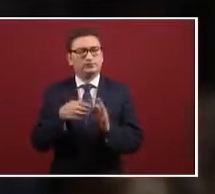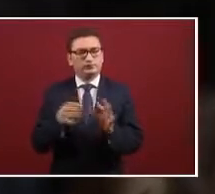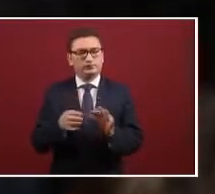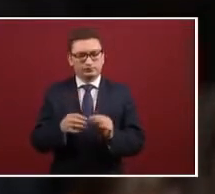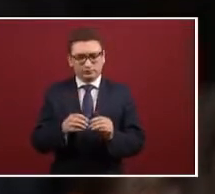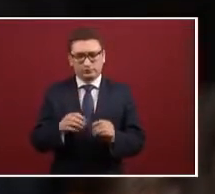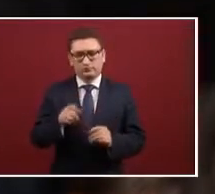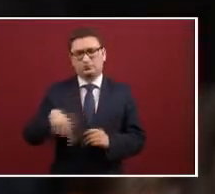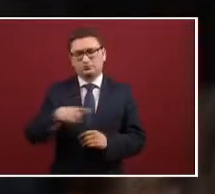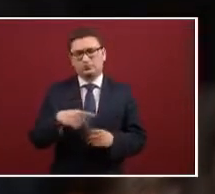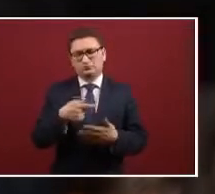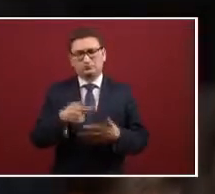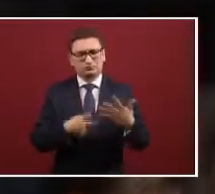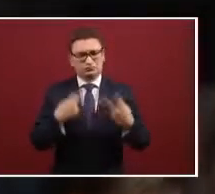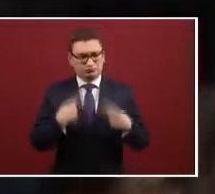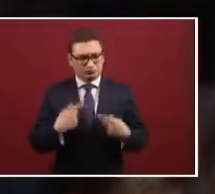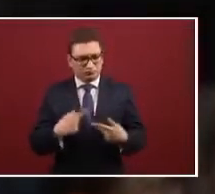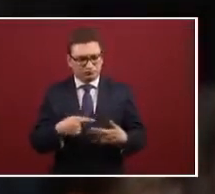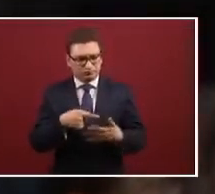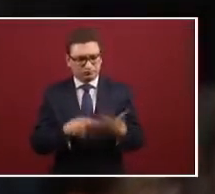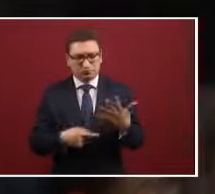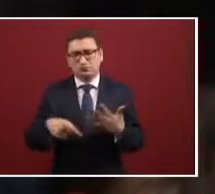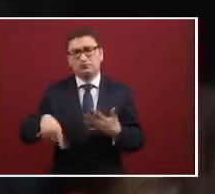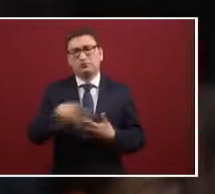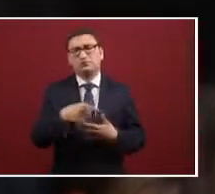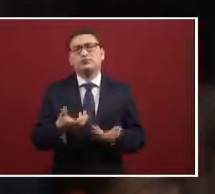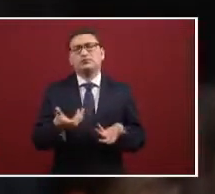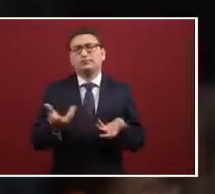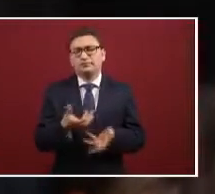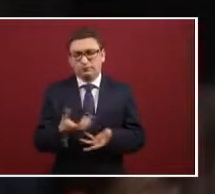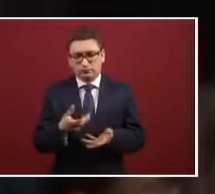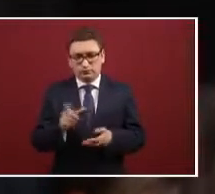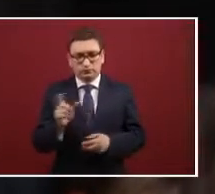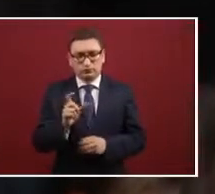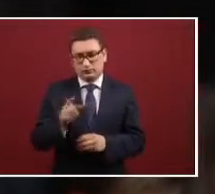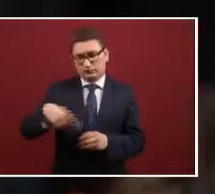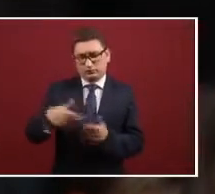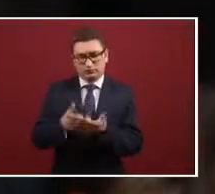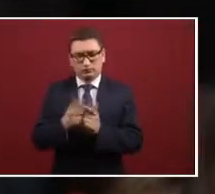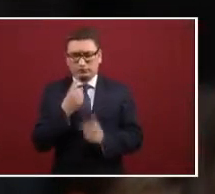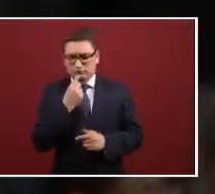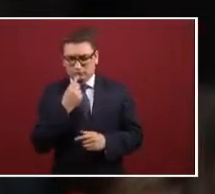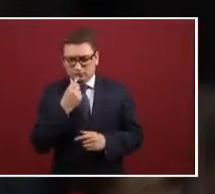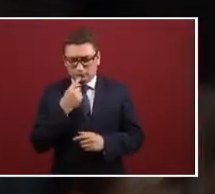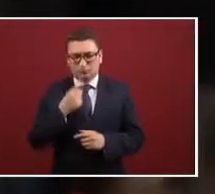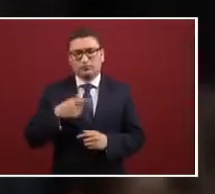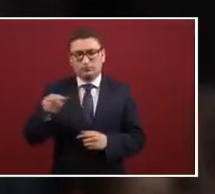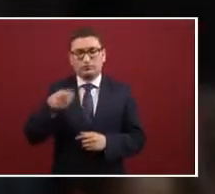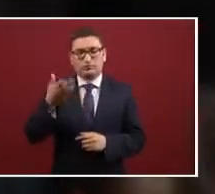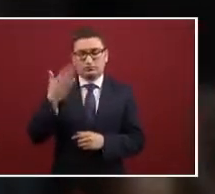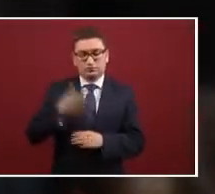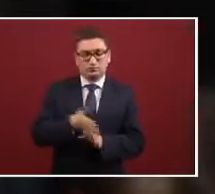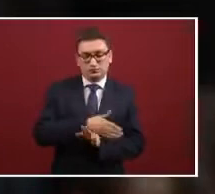de personajes que se sirvieron con la cuchara grande en la publicidad oficial del pasado sexenio de peña nieto